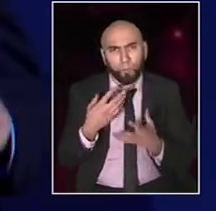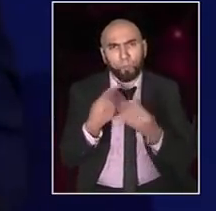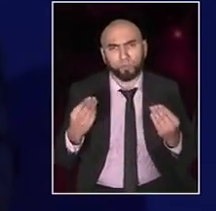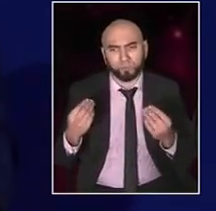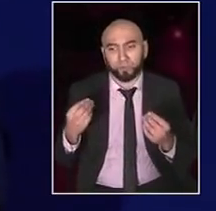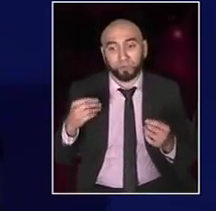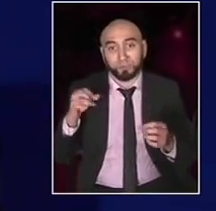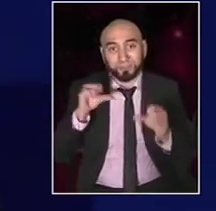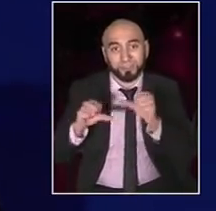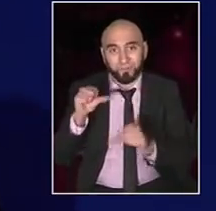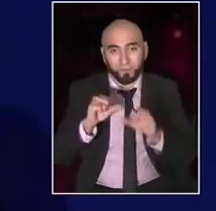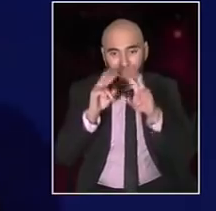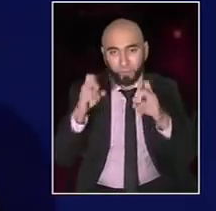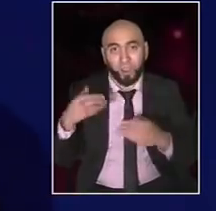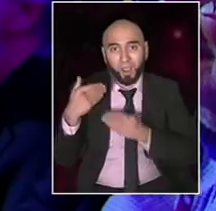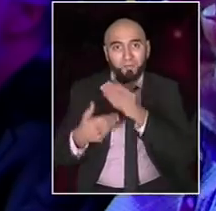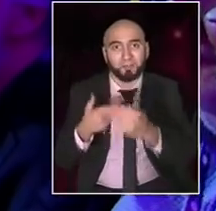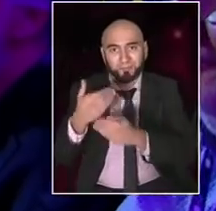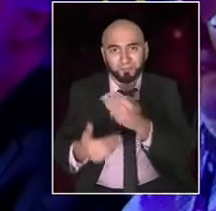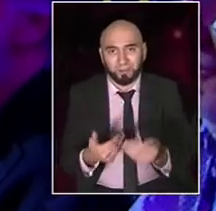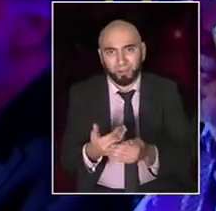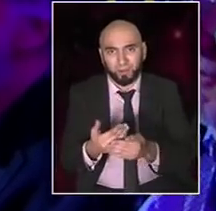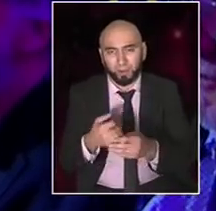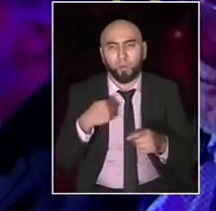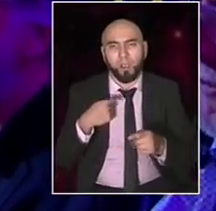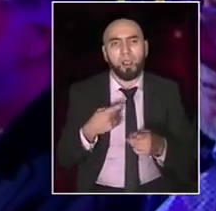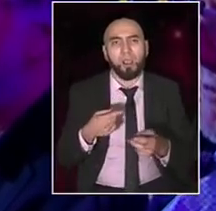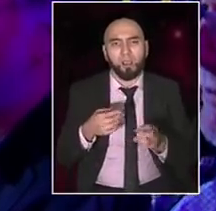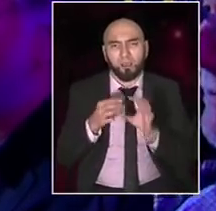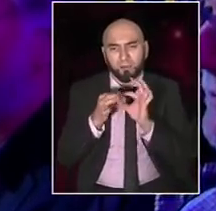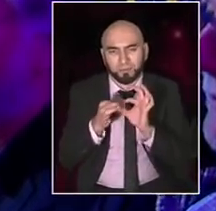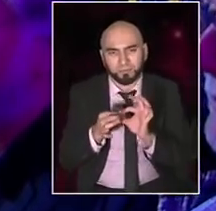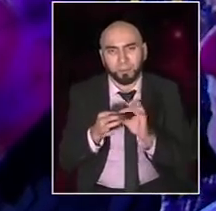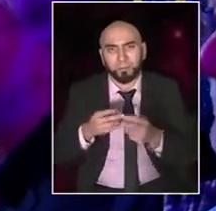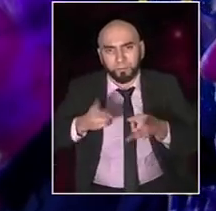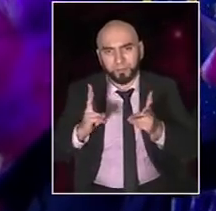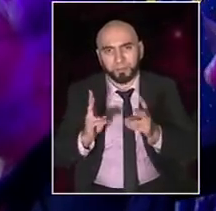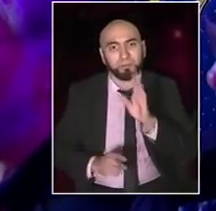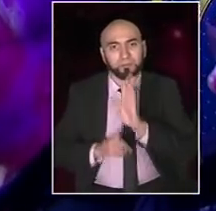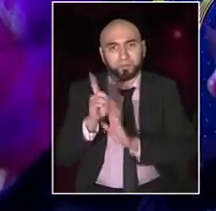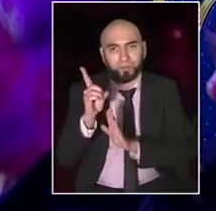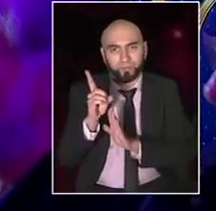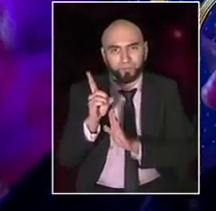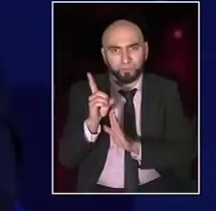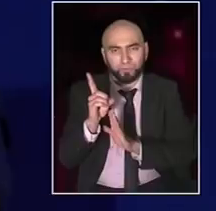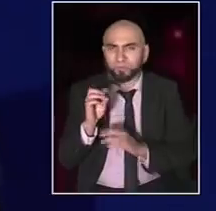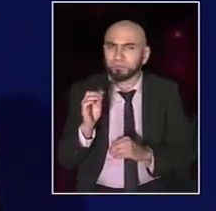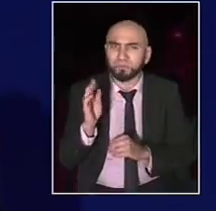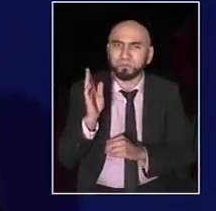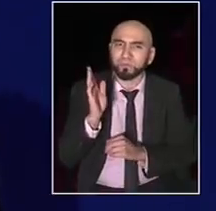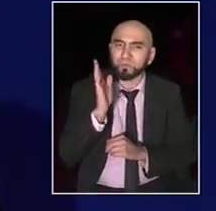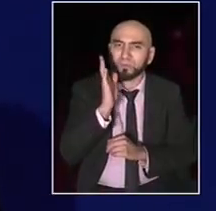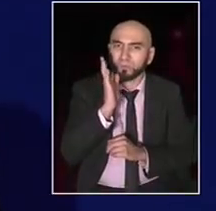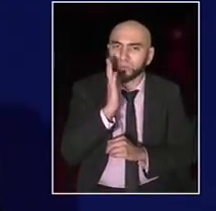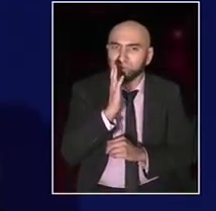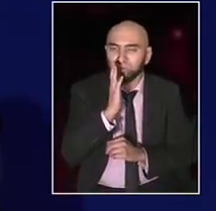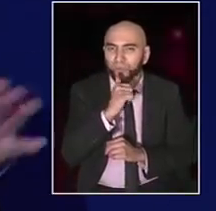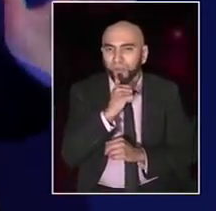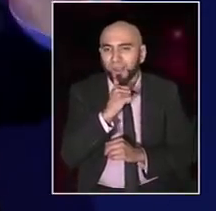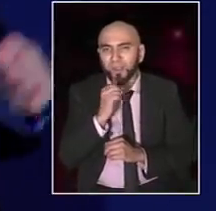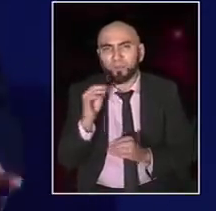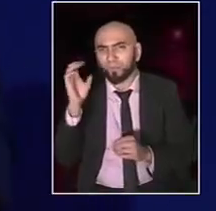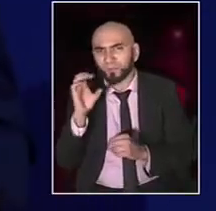estamos conociendo y que nos están permitiendo el desarrollo no eran buscados por los científicos que los encontraron.